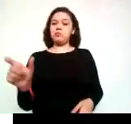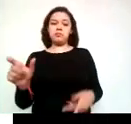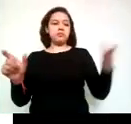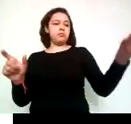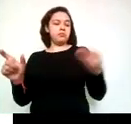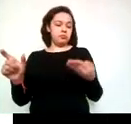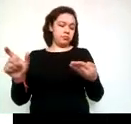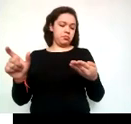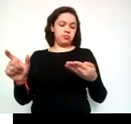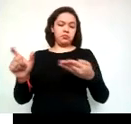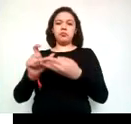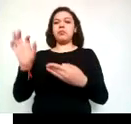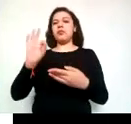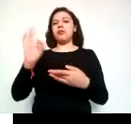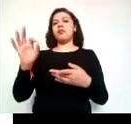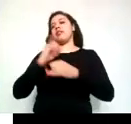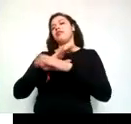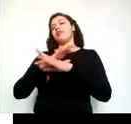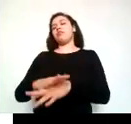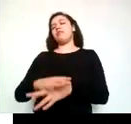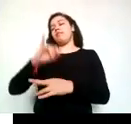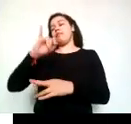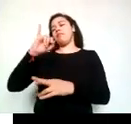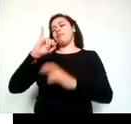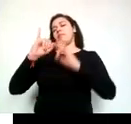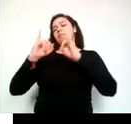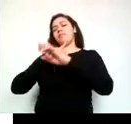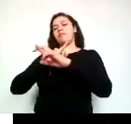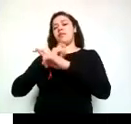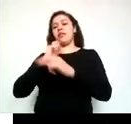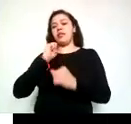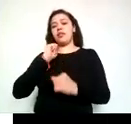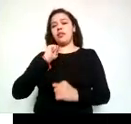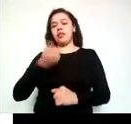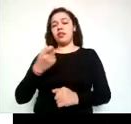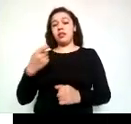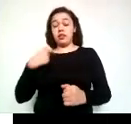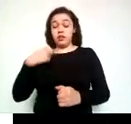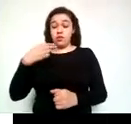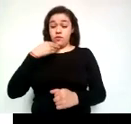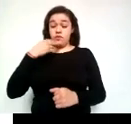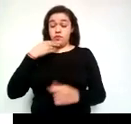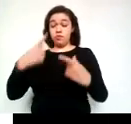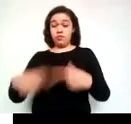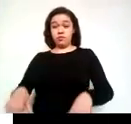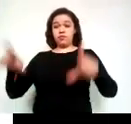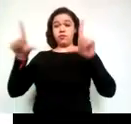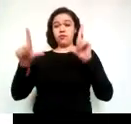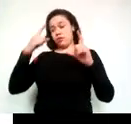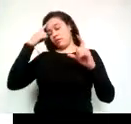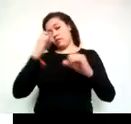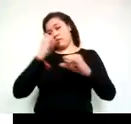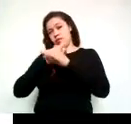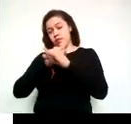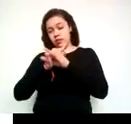que lo hacemos de manera digital? ¿A qué me refiero con esto? Si voy a utilizar una plataforma digital, es muy importante